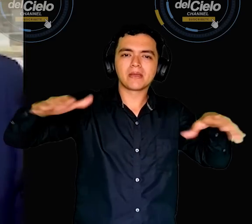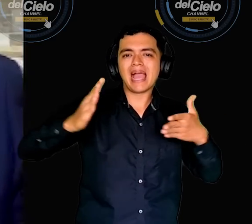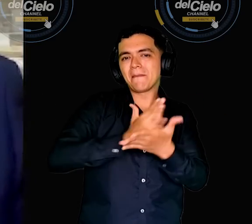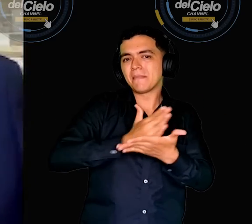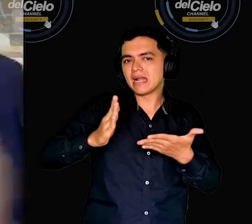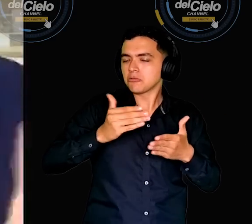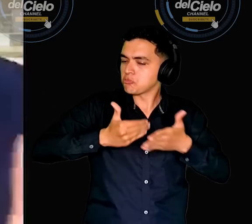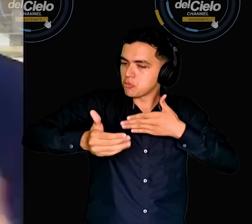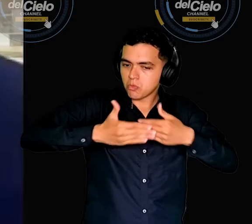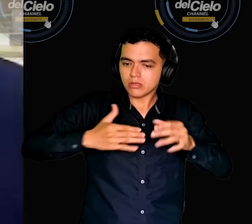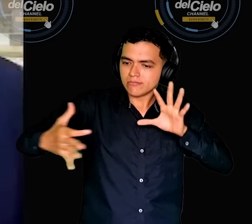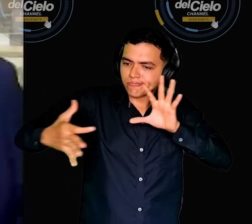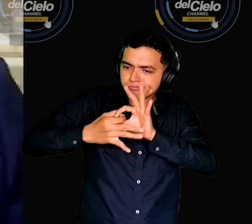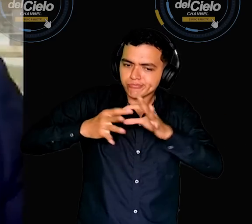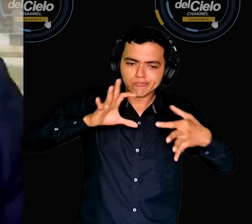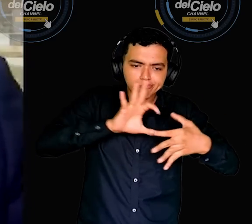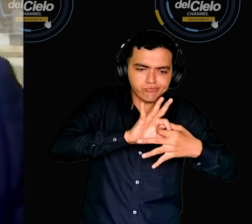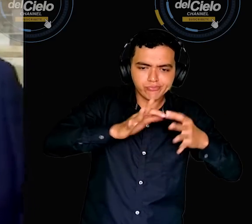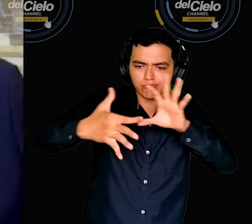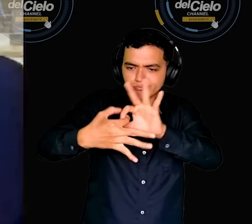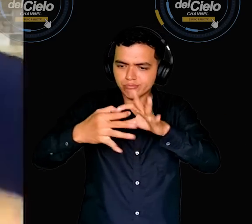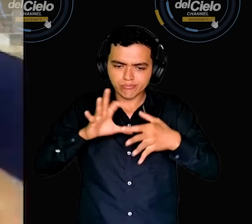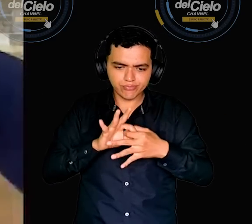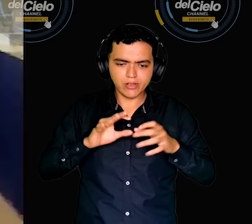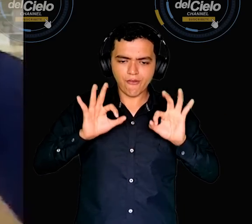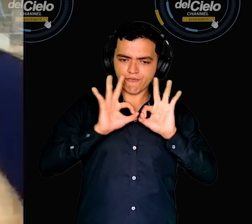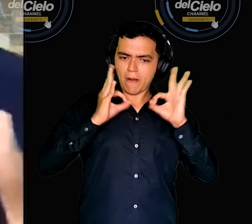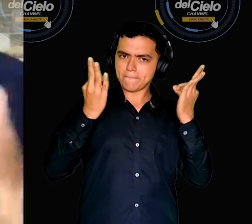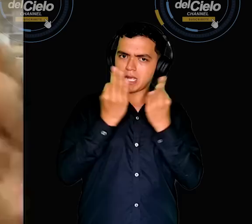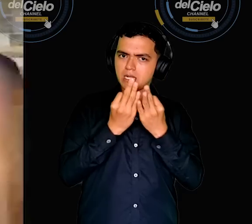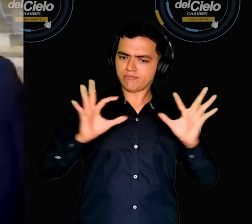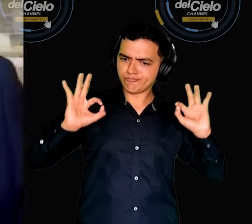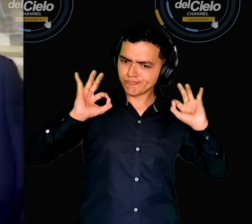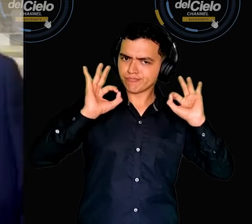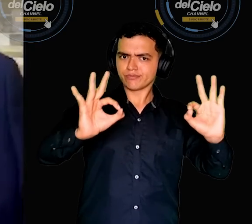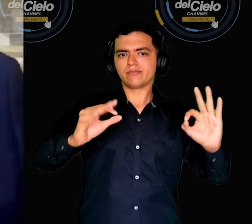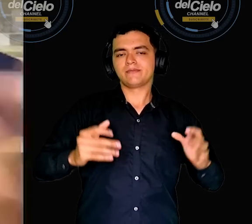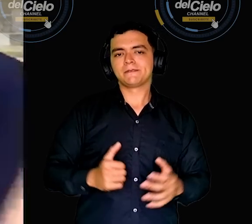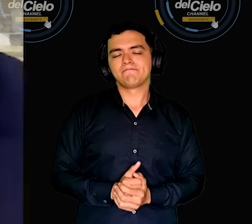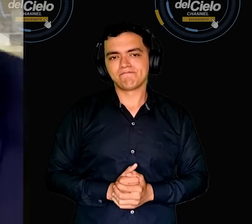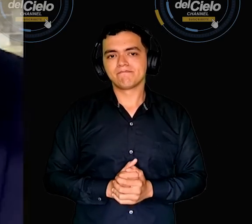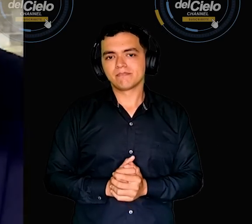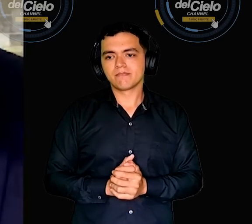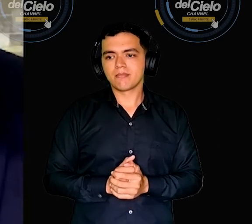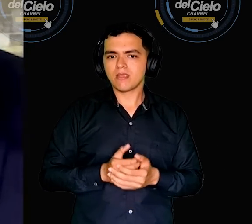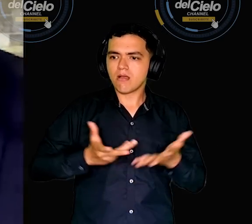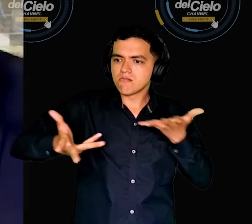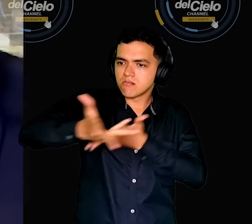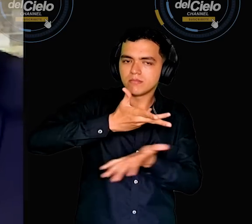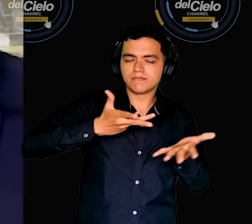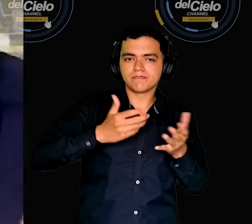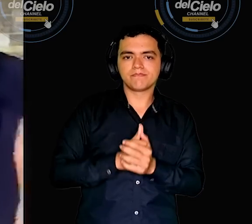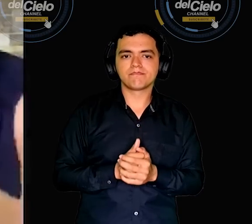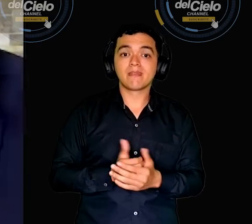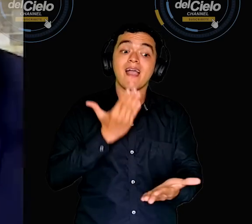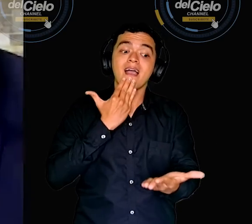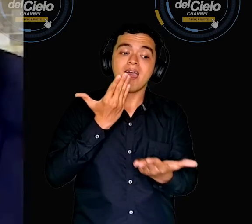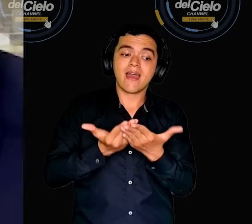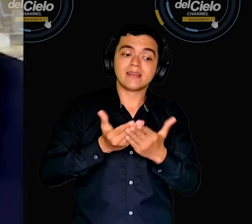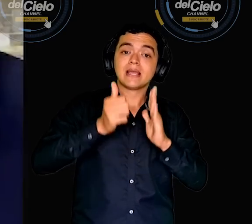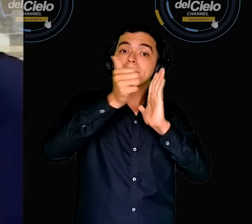Al contrario, si lo facilitas, la familia permanece. Si lo dificultas, cuando